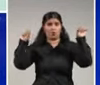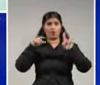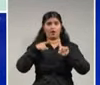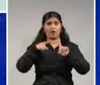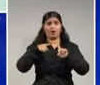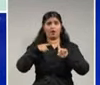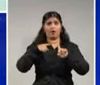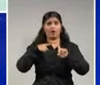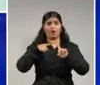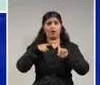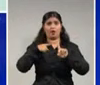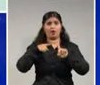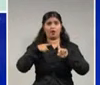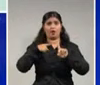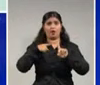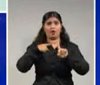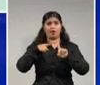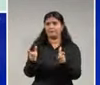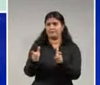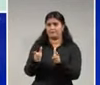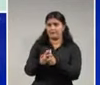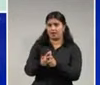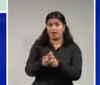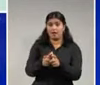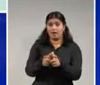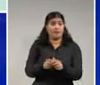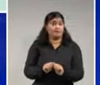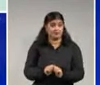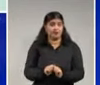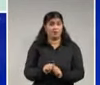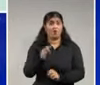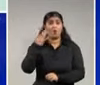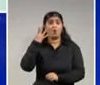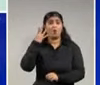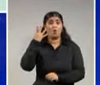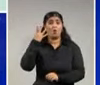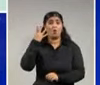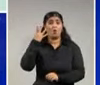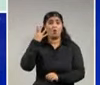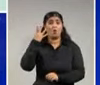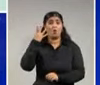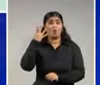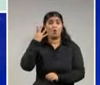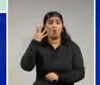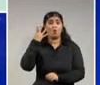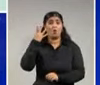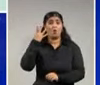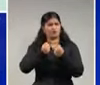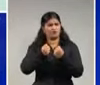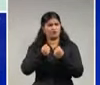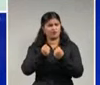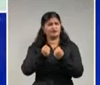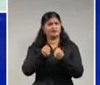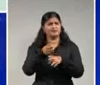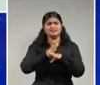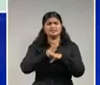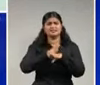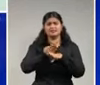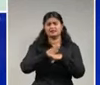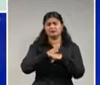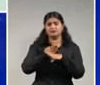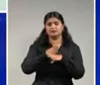se va invadiendo del verde olivo de nuestro ejército